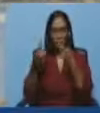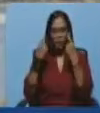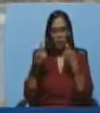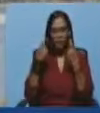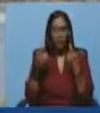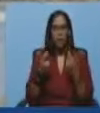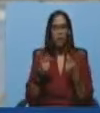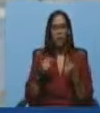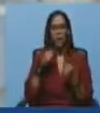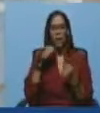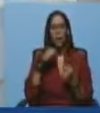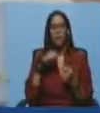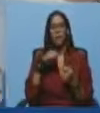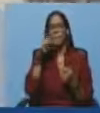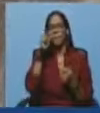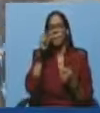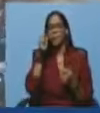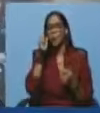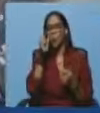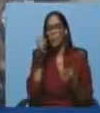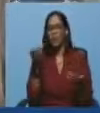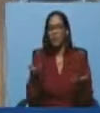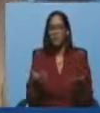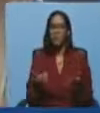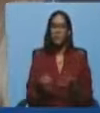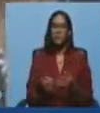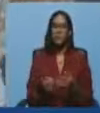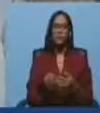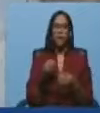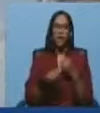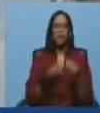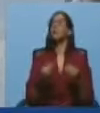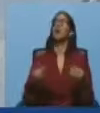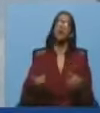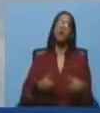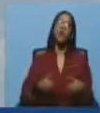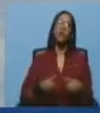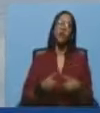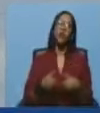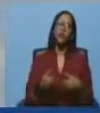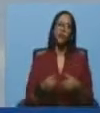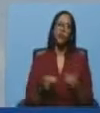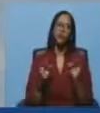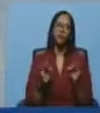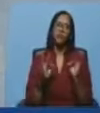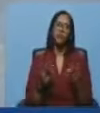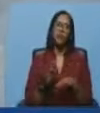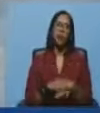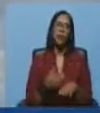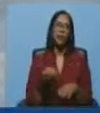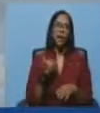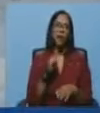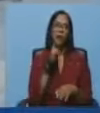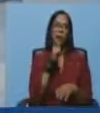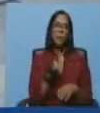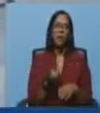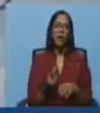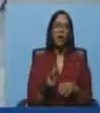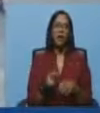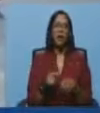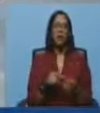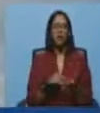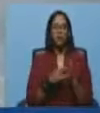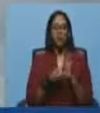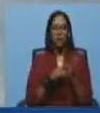símbolo. Entonces ahí hay que hacer un esfuerzo tremendo, sobre todo porque hay una mala